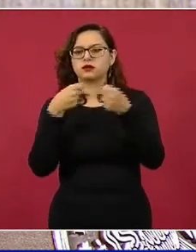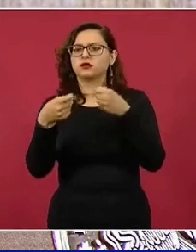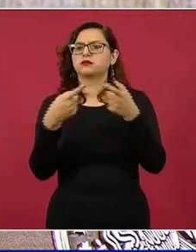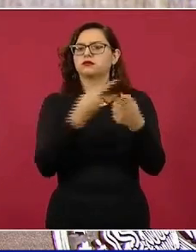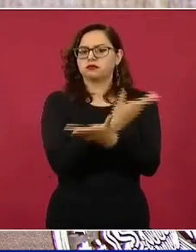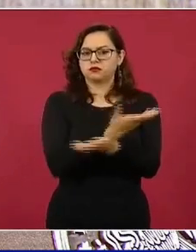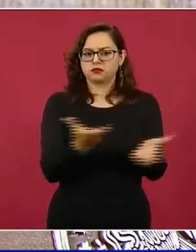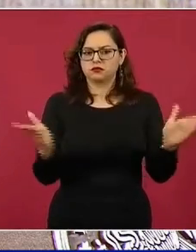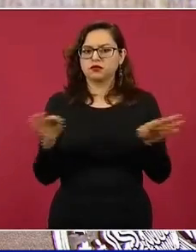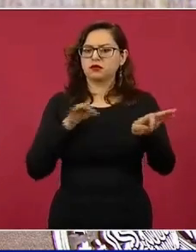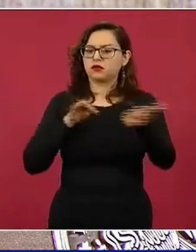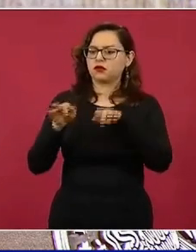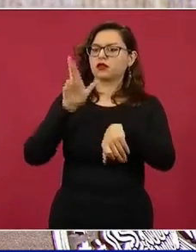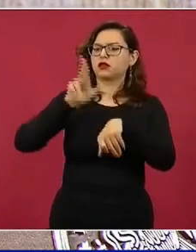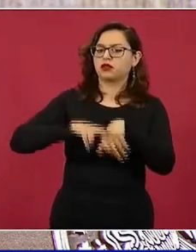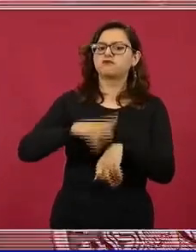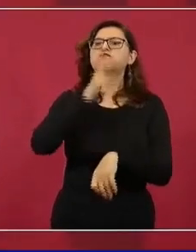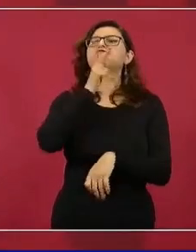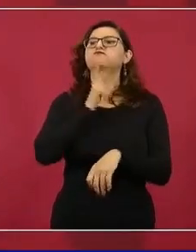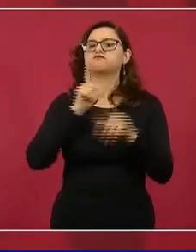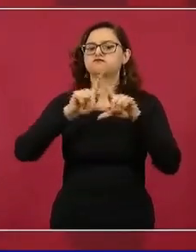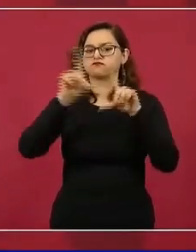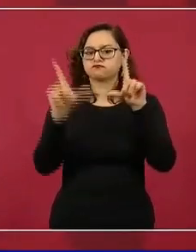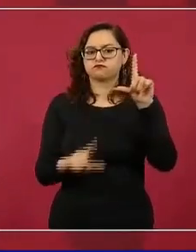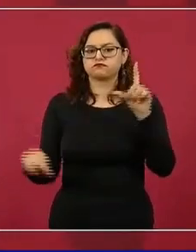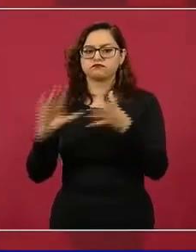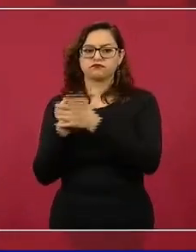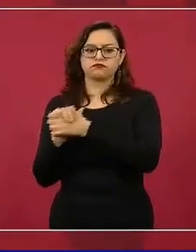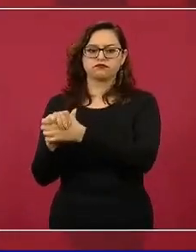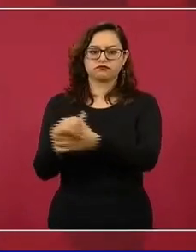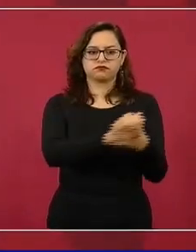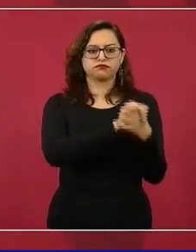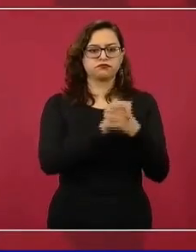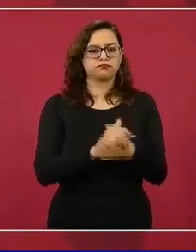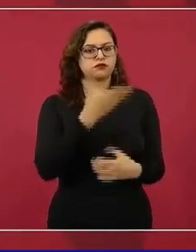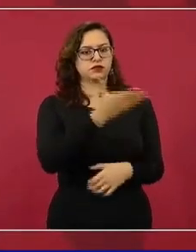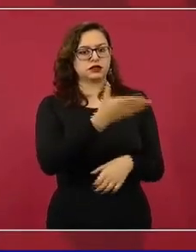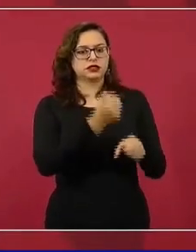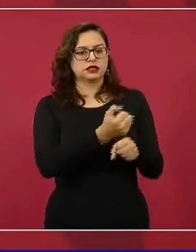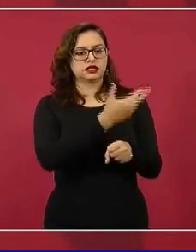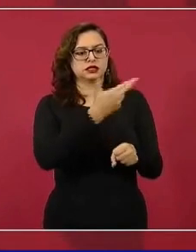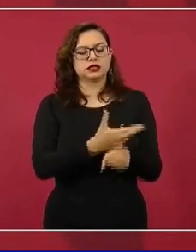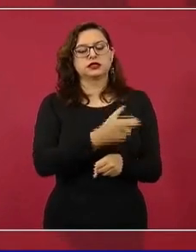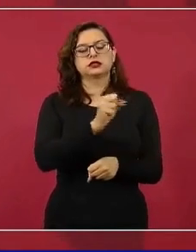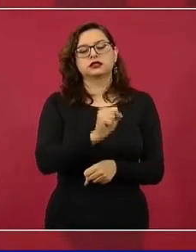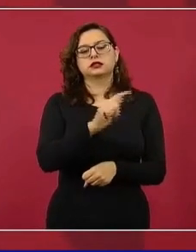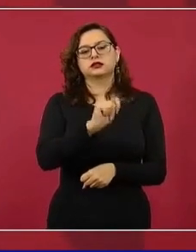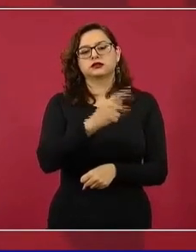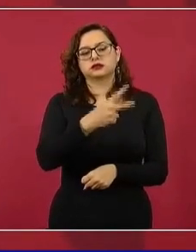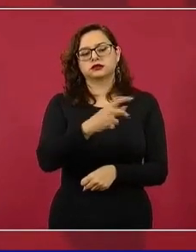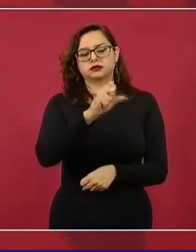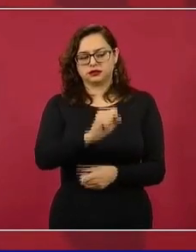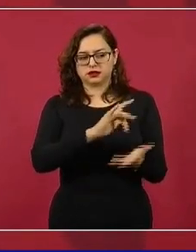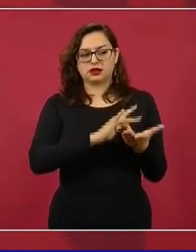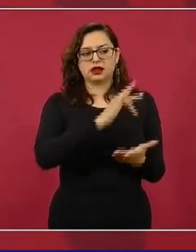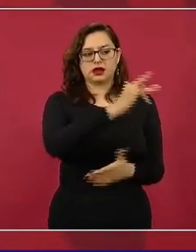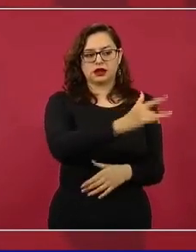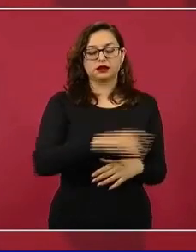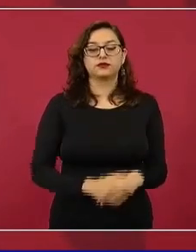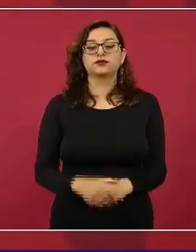los trabajadores petroleros de todo México. Gracias a la secretaria del Trabajo. Mi nombre es César Pecero